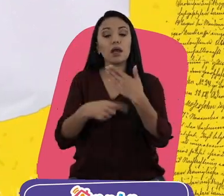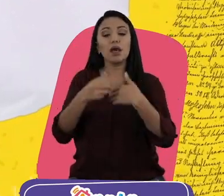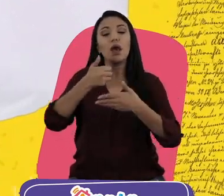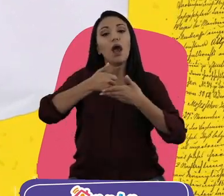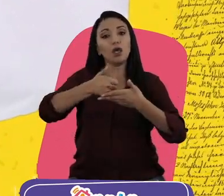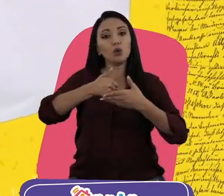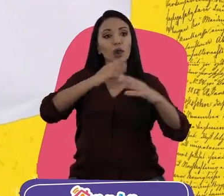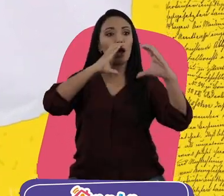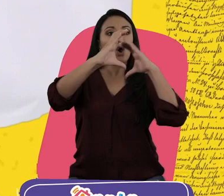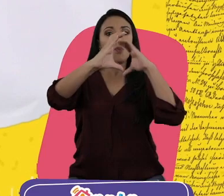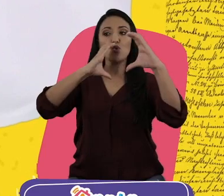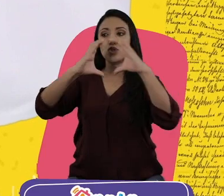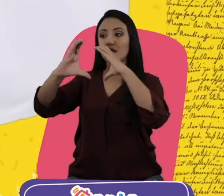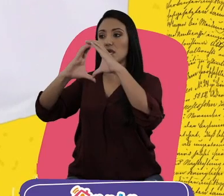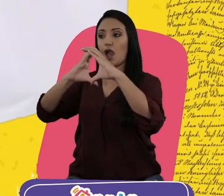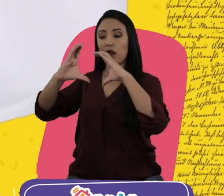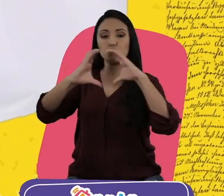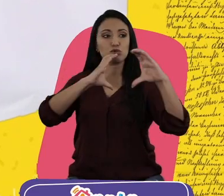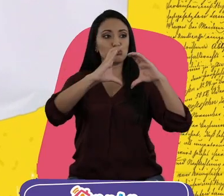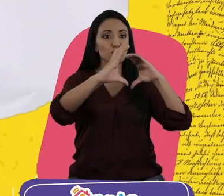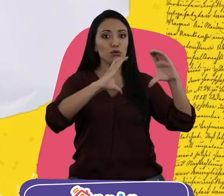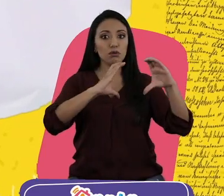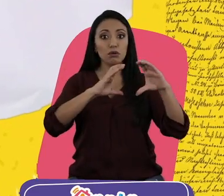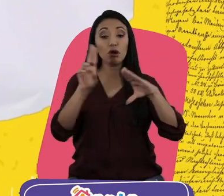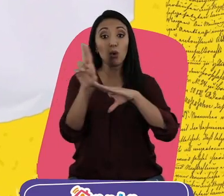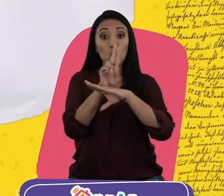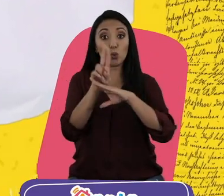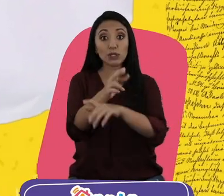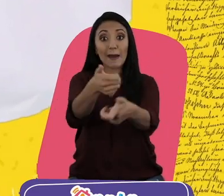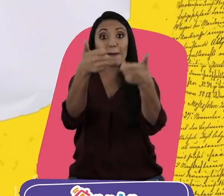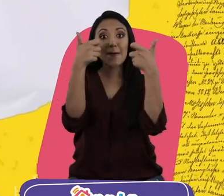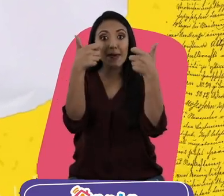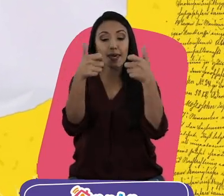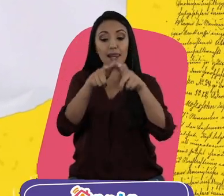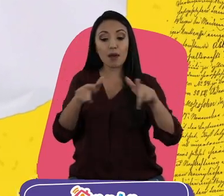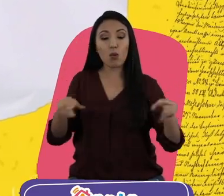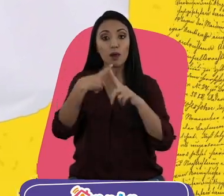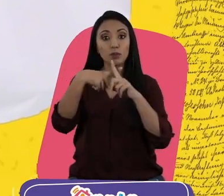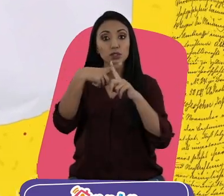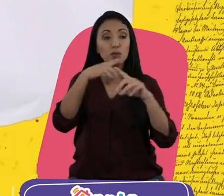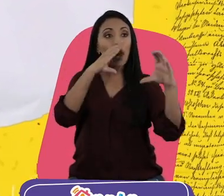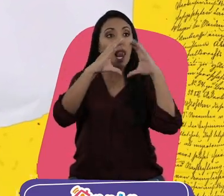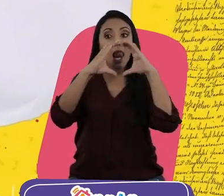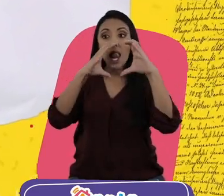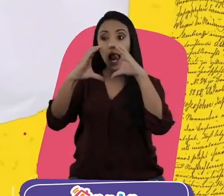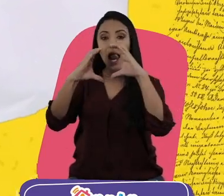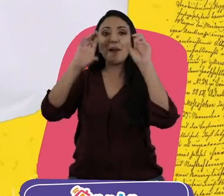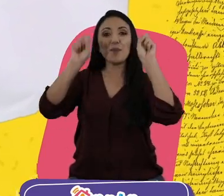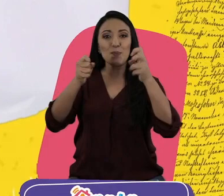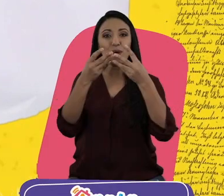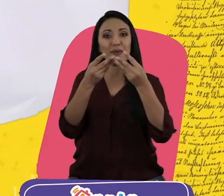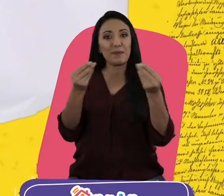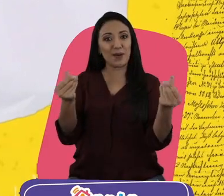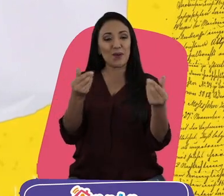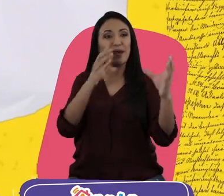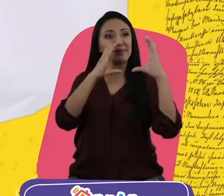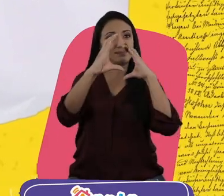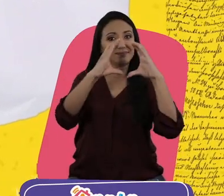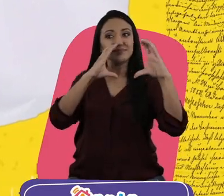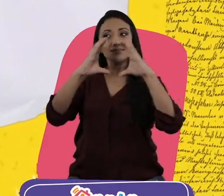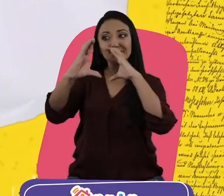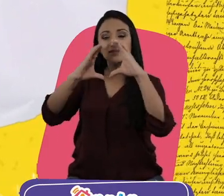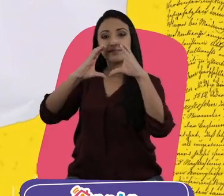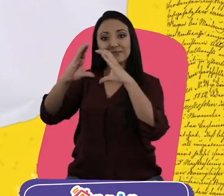a interrelacionarnos. Y que el uso de un lenguaje positivo te ayuda a mejorar tu calidad de vida